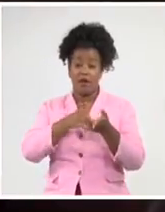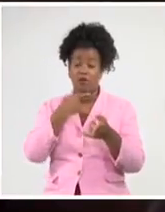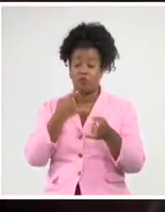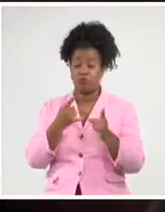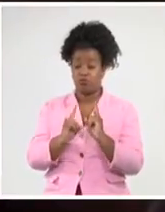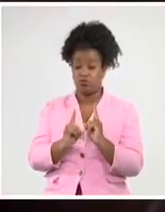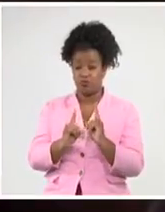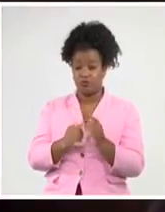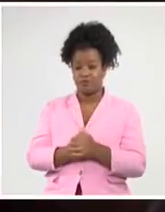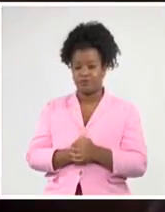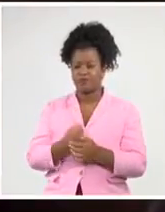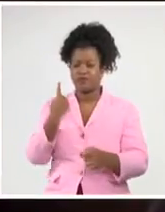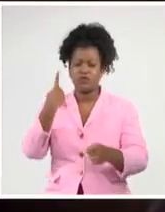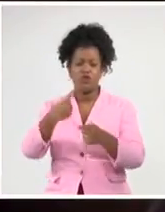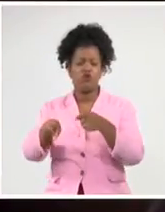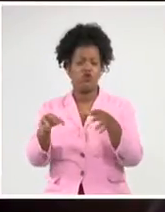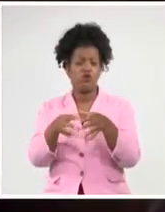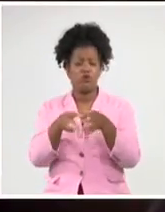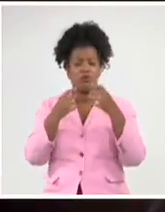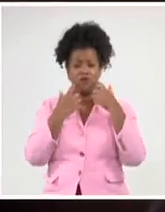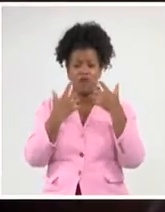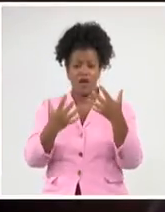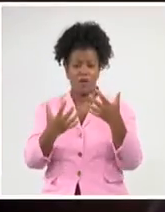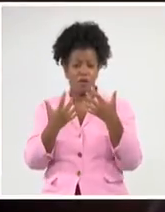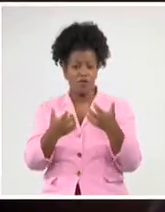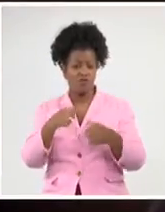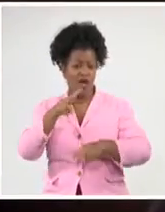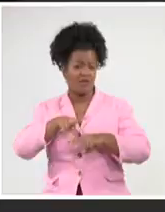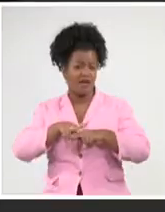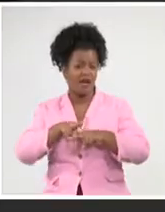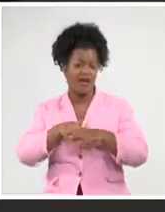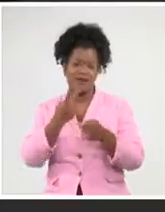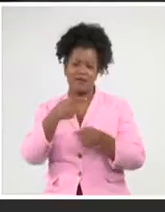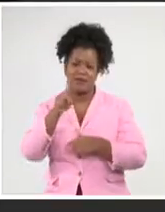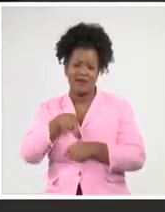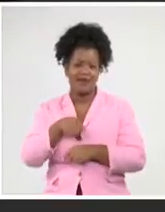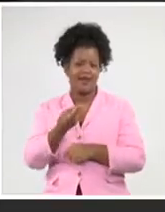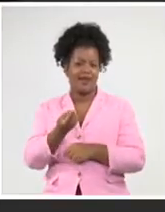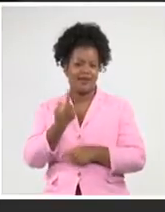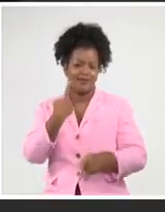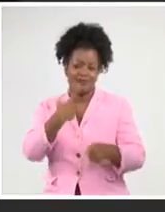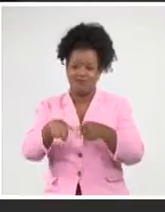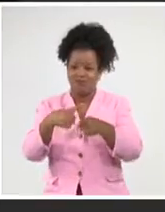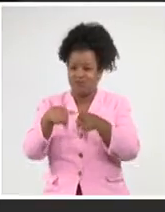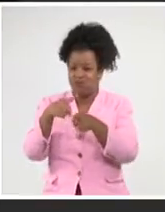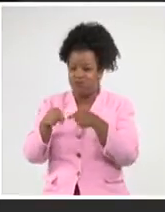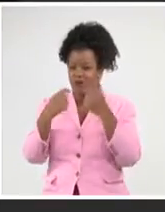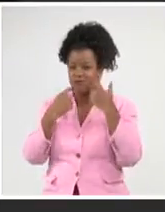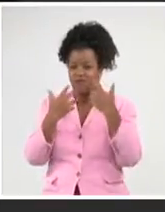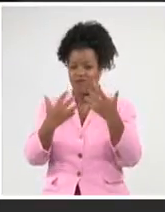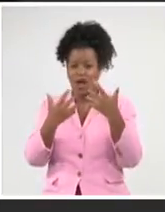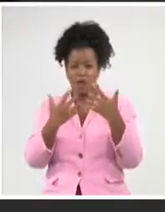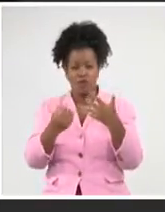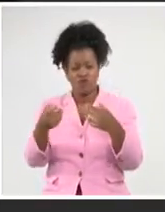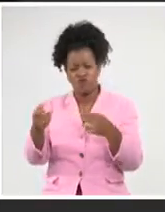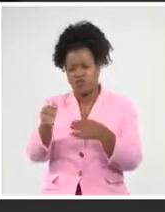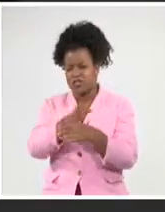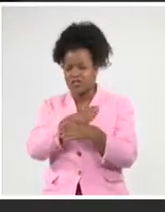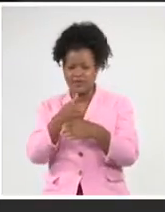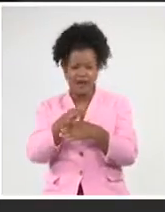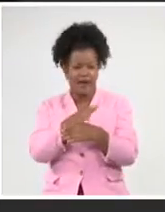Los Bambán, Alexander Abreu y Habana de Primera, El Niño y la Verdad, Michael Blanco y su Salsa Mayor, Jaila María Monpié, Ulises